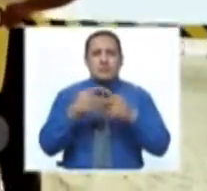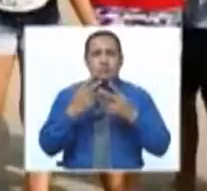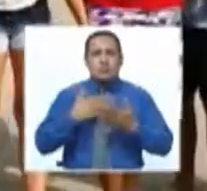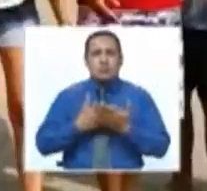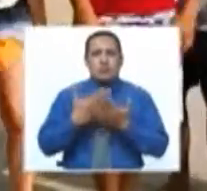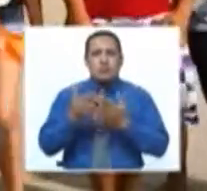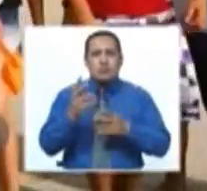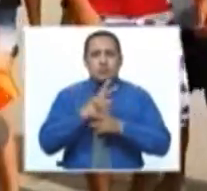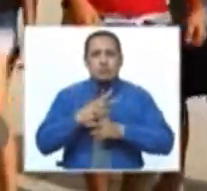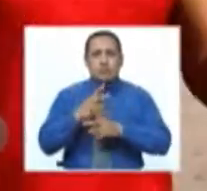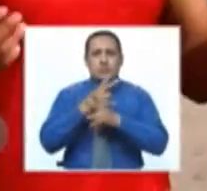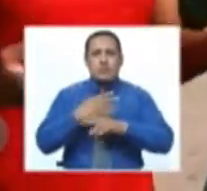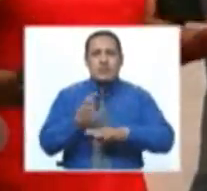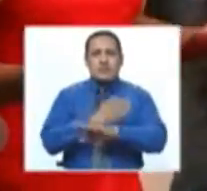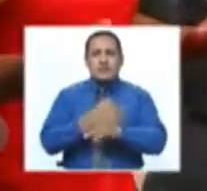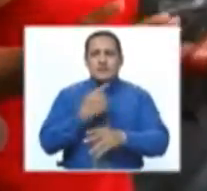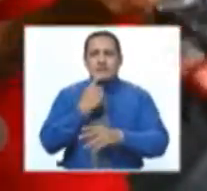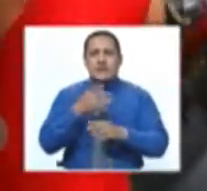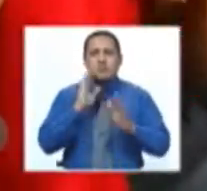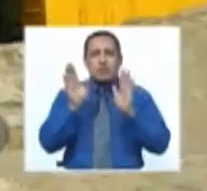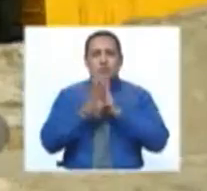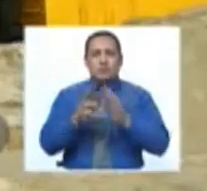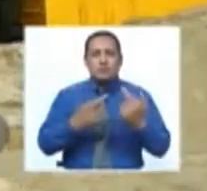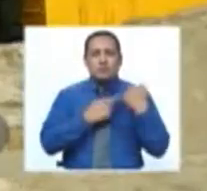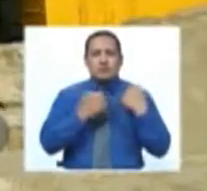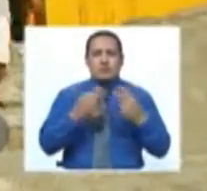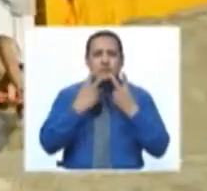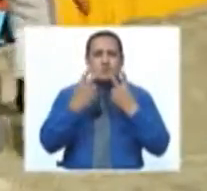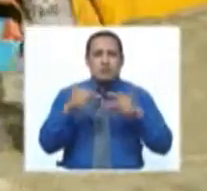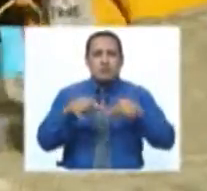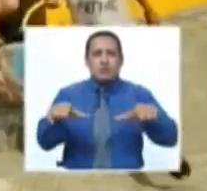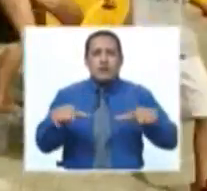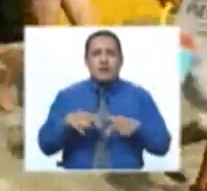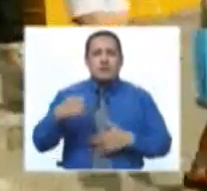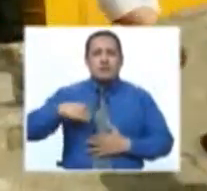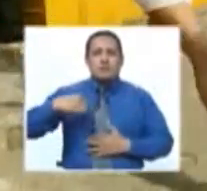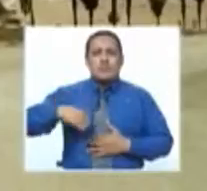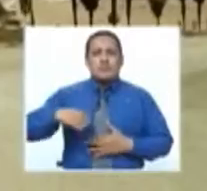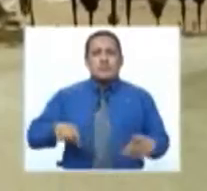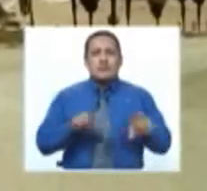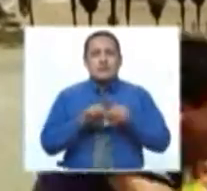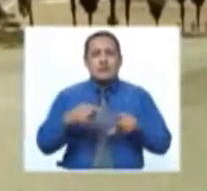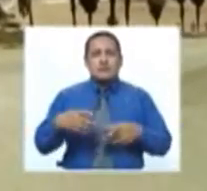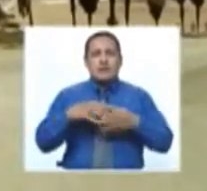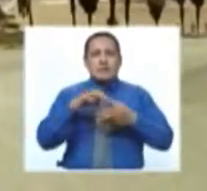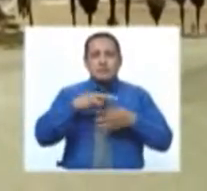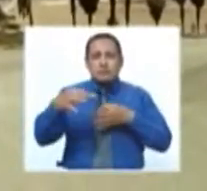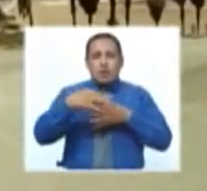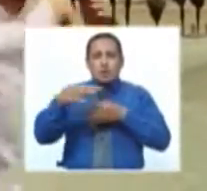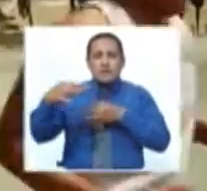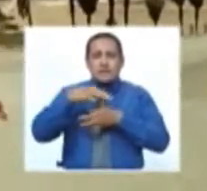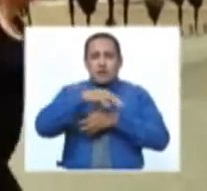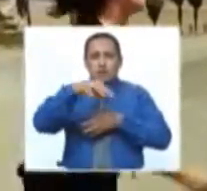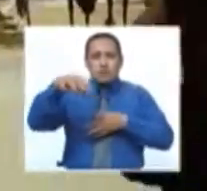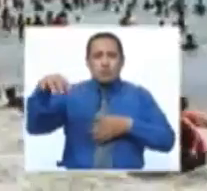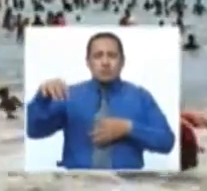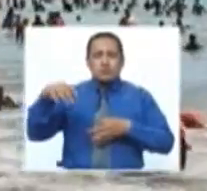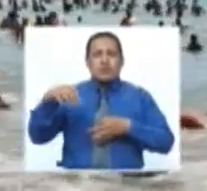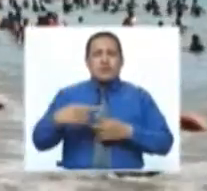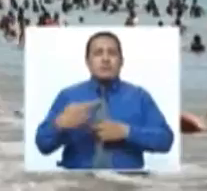cuya cautela y conservación se encuentra a cargo de las respectivas municipalidades distritales y provinciales.